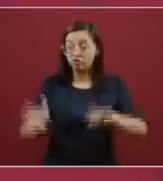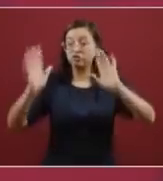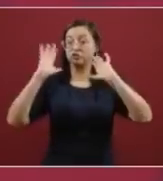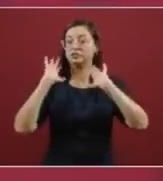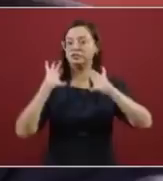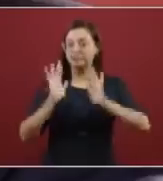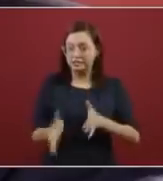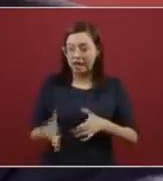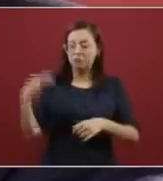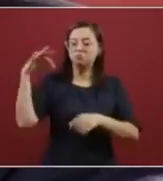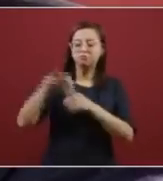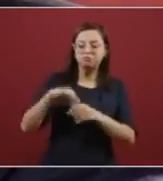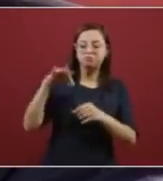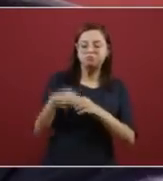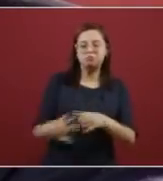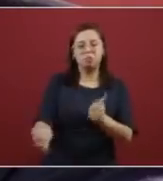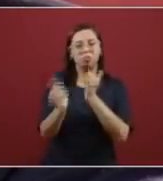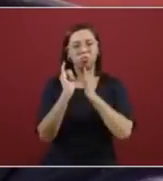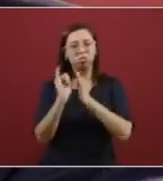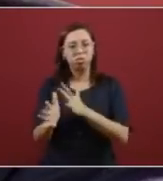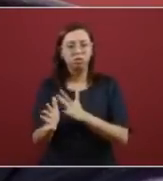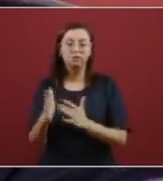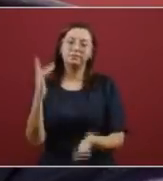el fraude electoral.